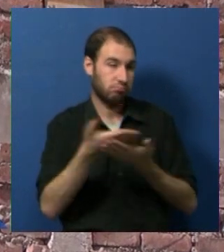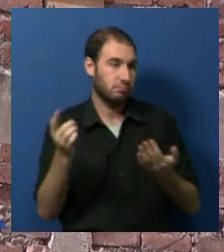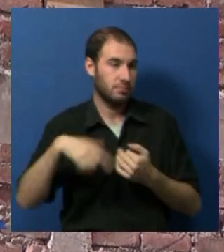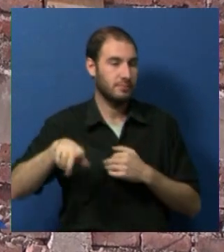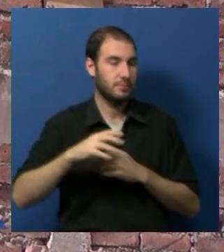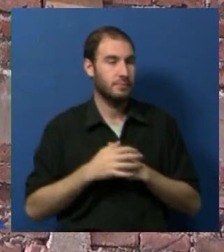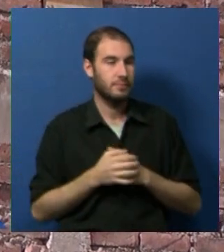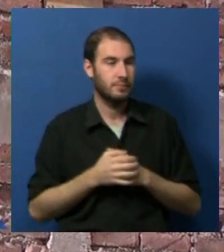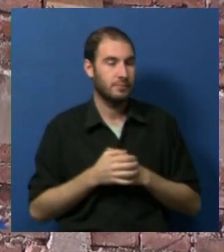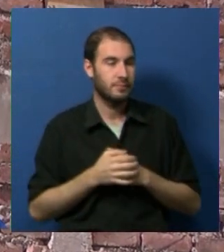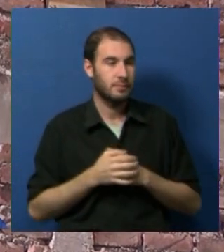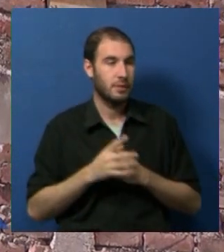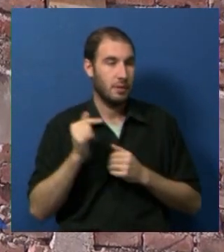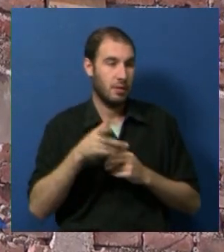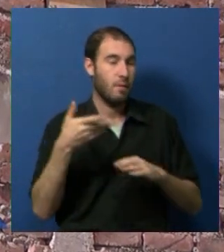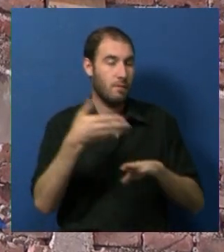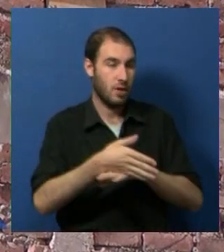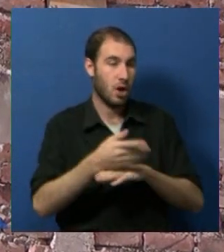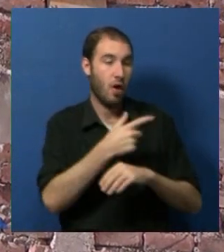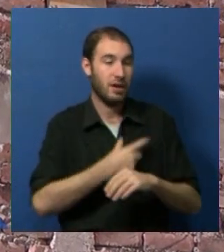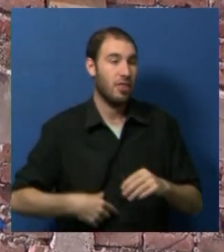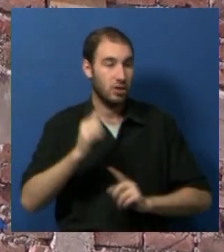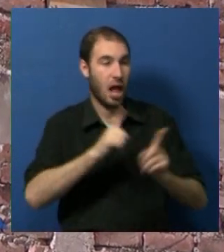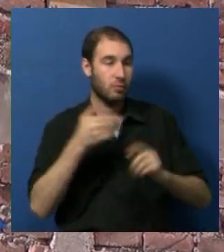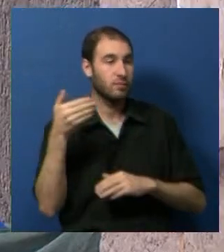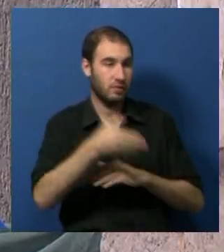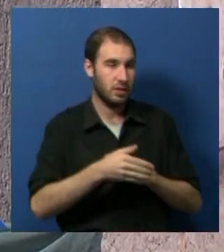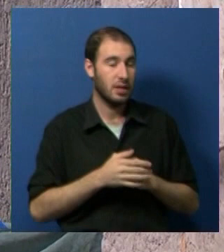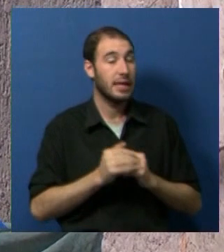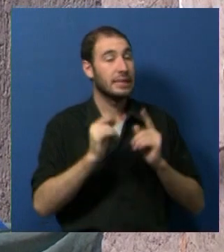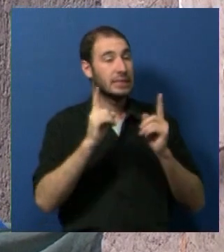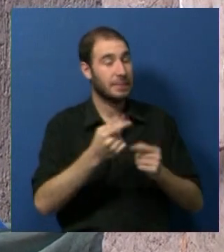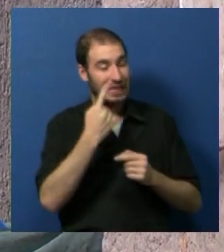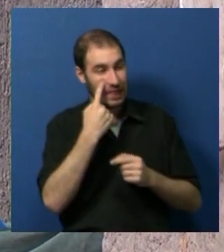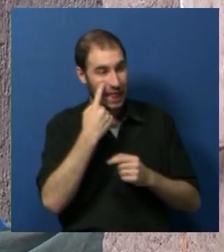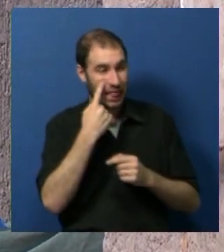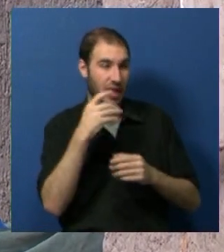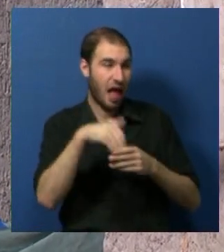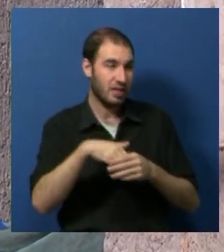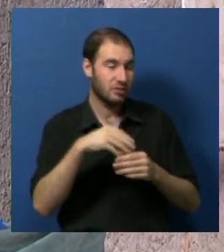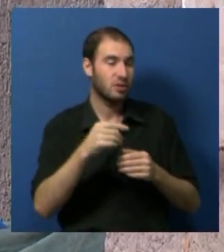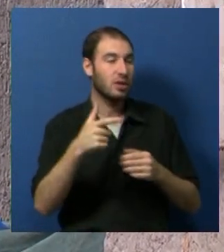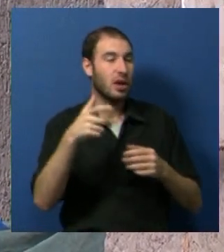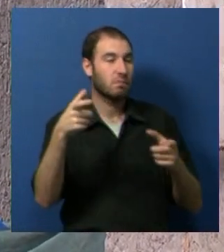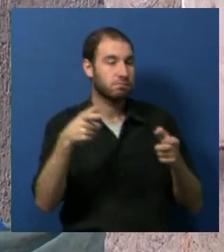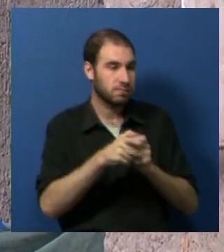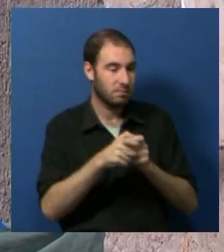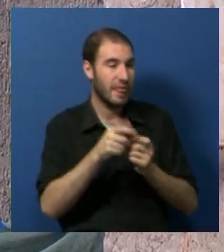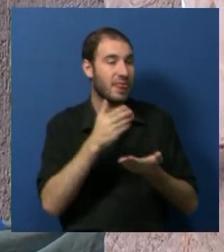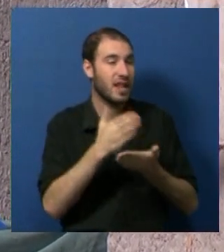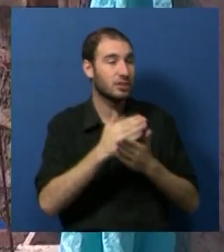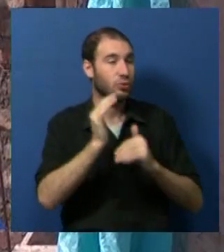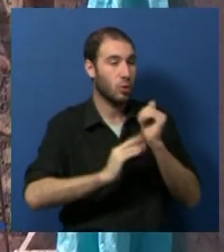donde estaban presentes algunos gobernadores. También los intendentes tienen que ver con la reducción de los derechos